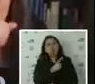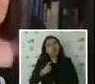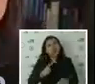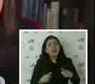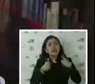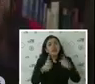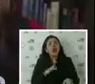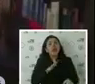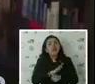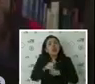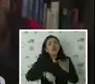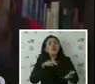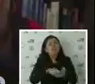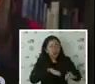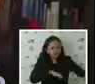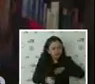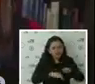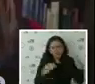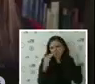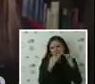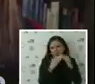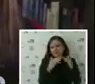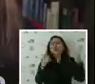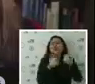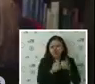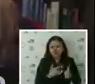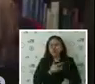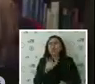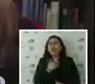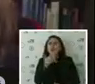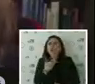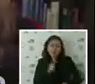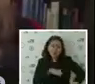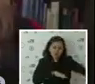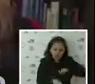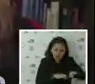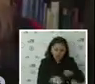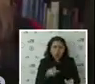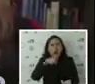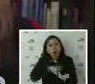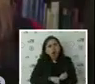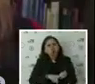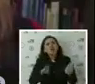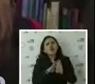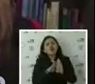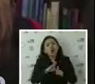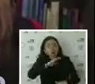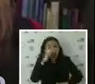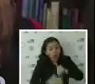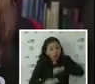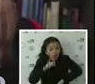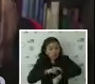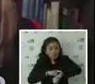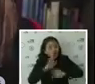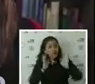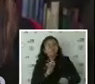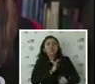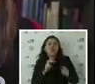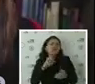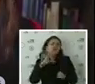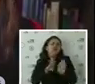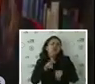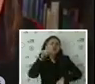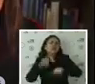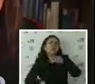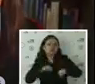desde el lugar donde se desempeña y con ello contar con un equilibrio entre su vida laboral y la desconexión al terminar su jornada. En el